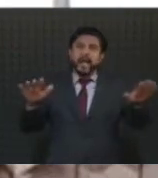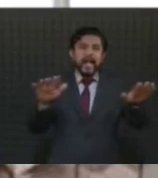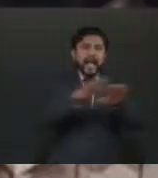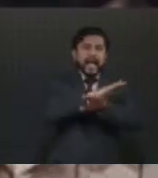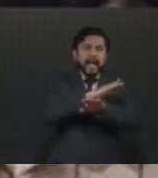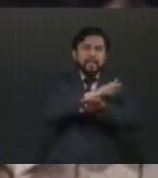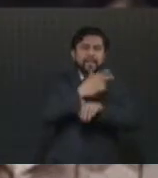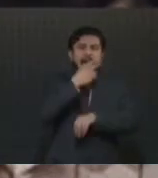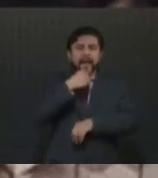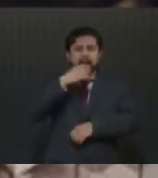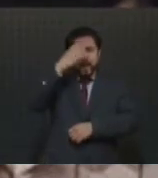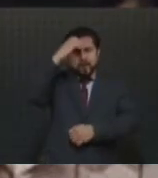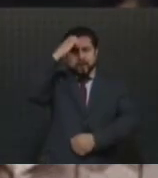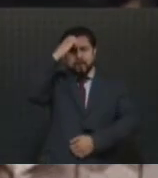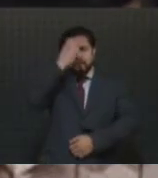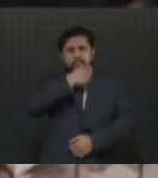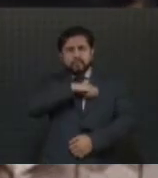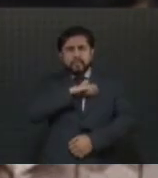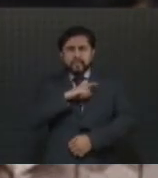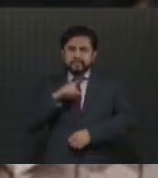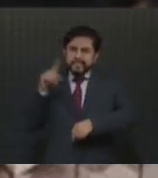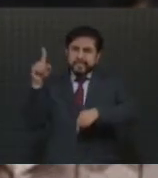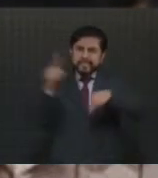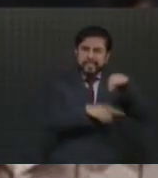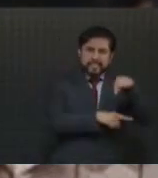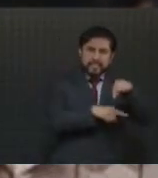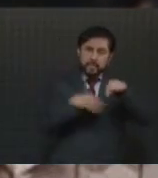de ese punto de acuerdo,